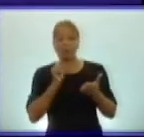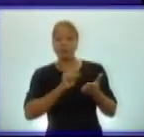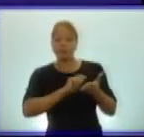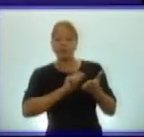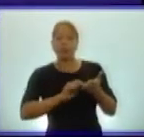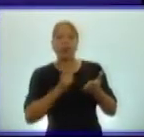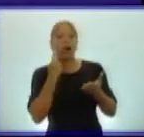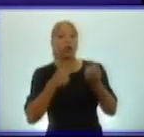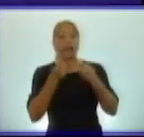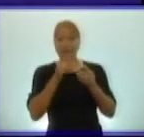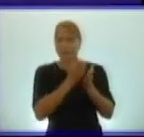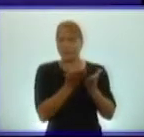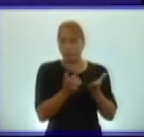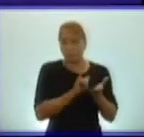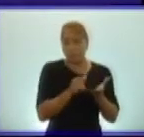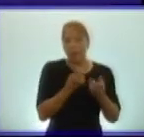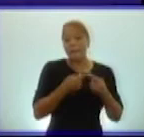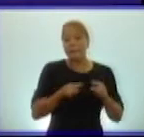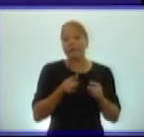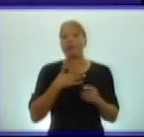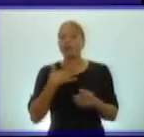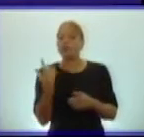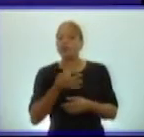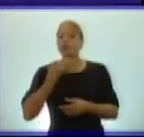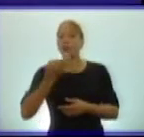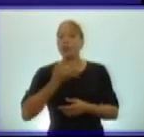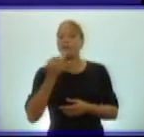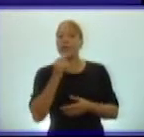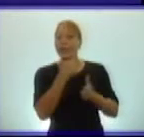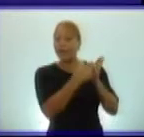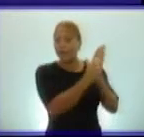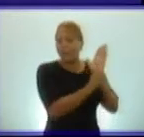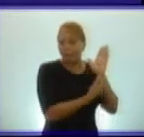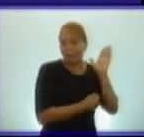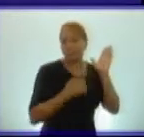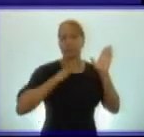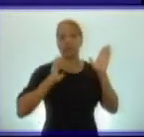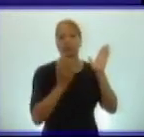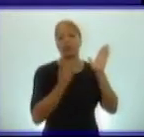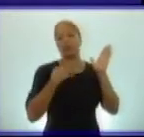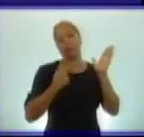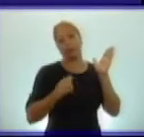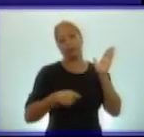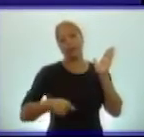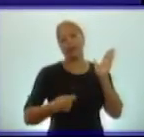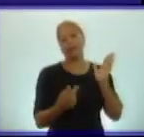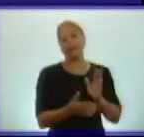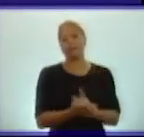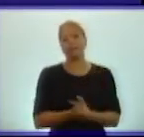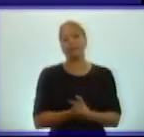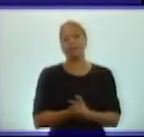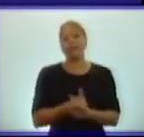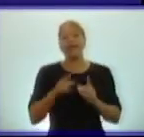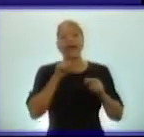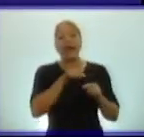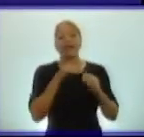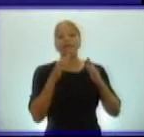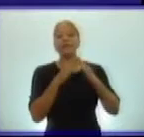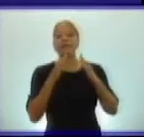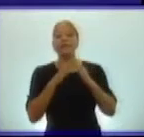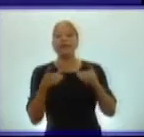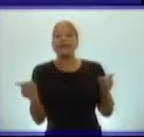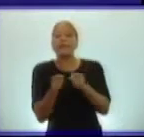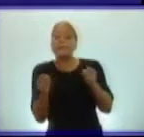texto. Mientras ustedes van tomando nota, les voy a ir explicando algunos elementos importantes de esta diapo que está. Fíjense que vivían en